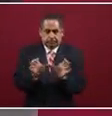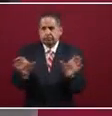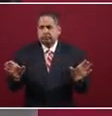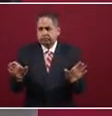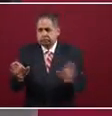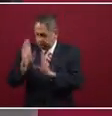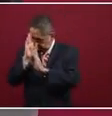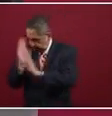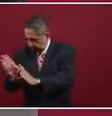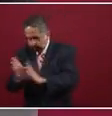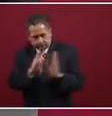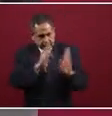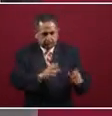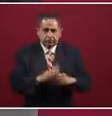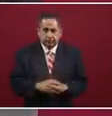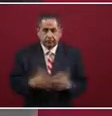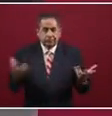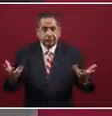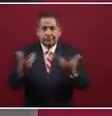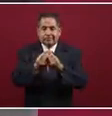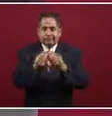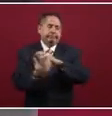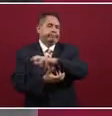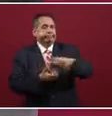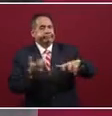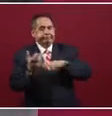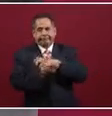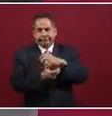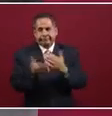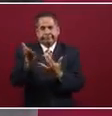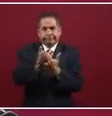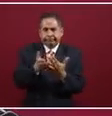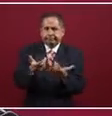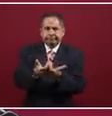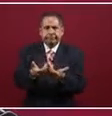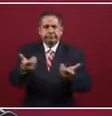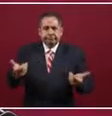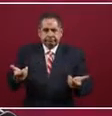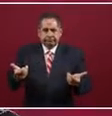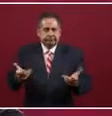Si se juntan las dos, para nosotros es peligroso.